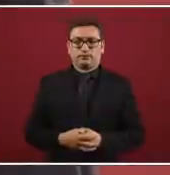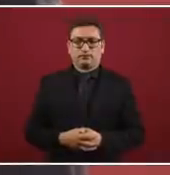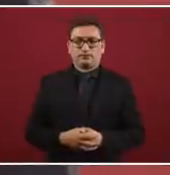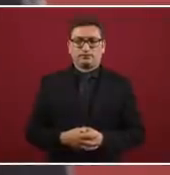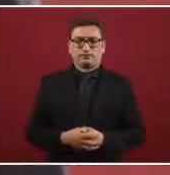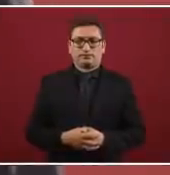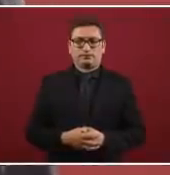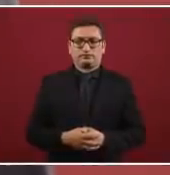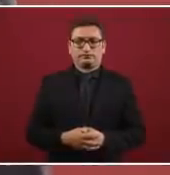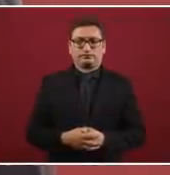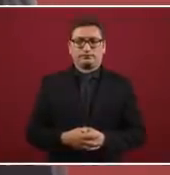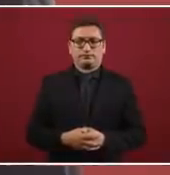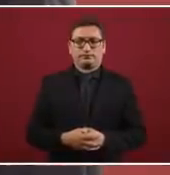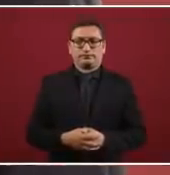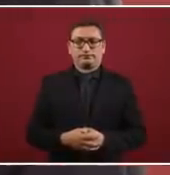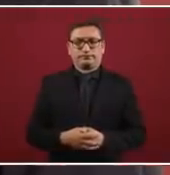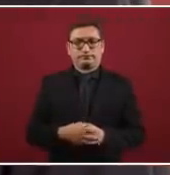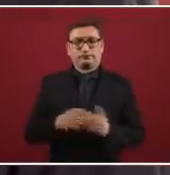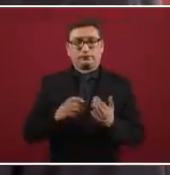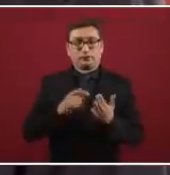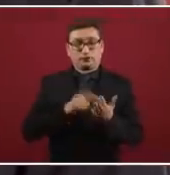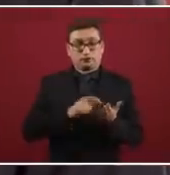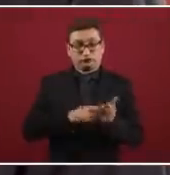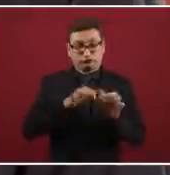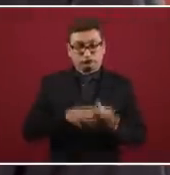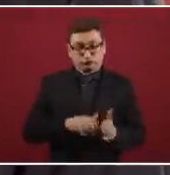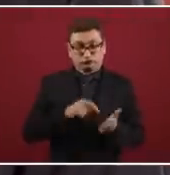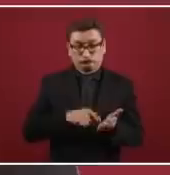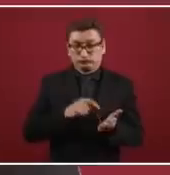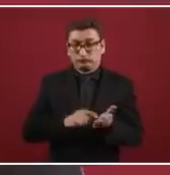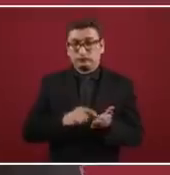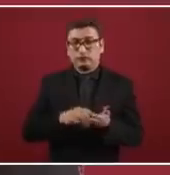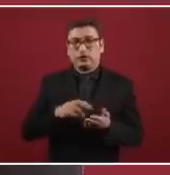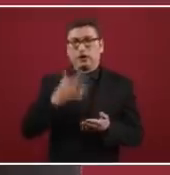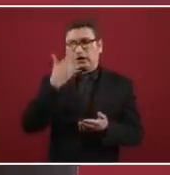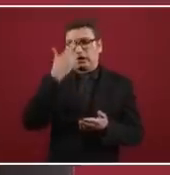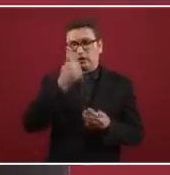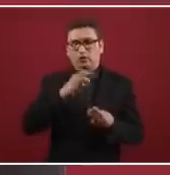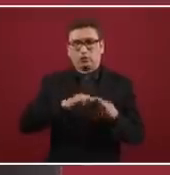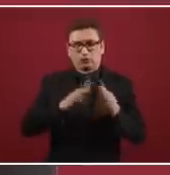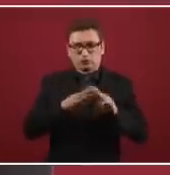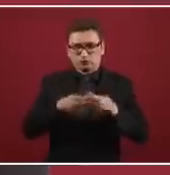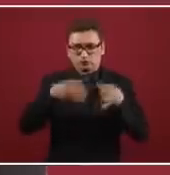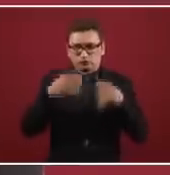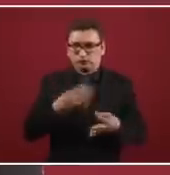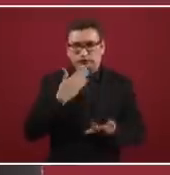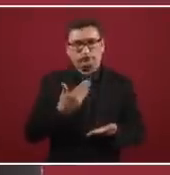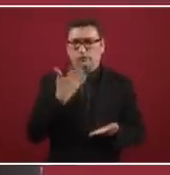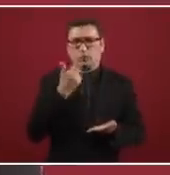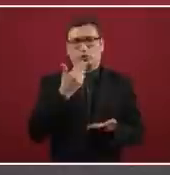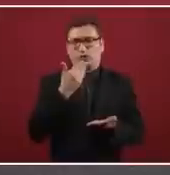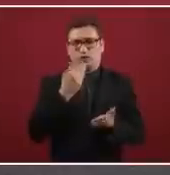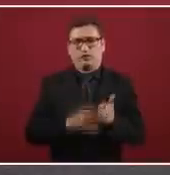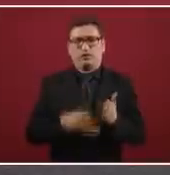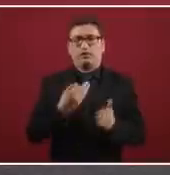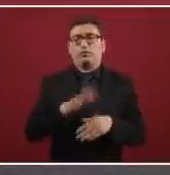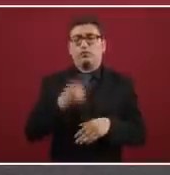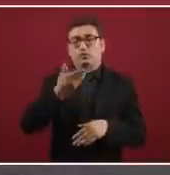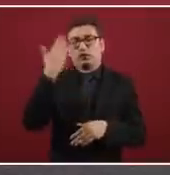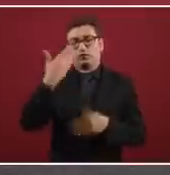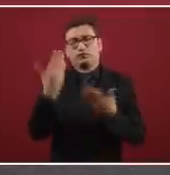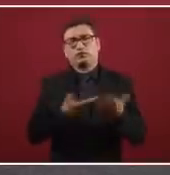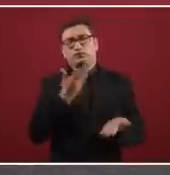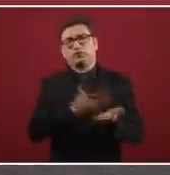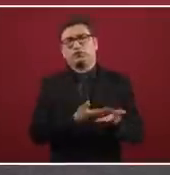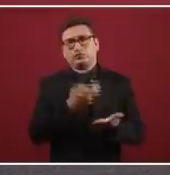estaba bien fundamentada. O sea que cuando se presentó la